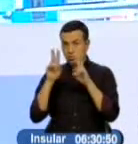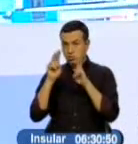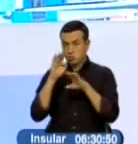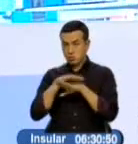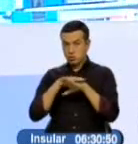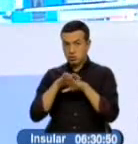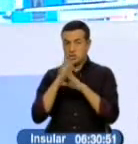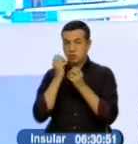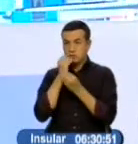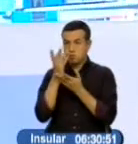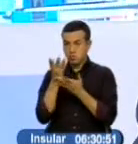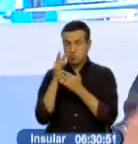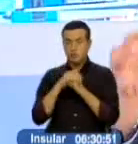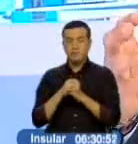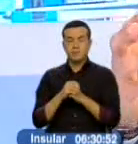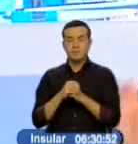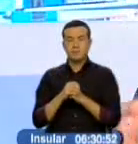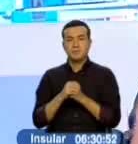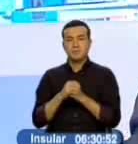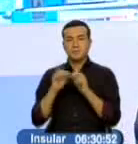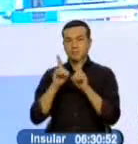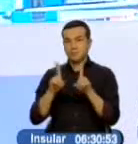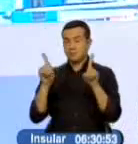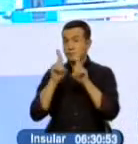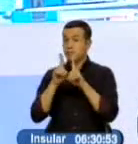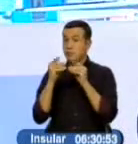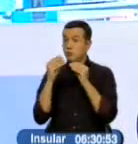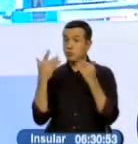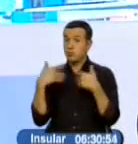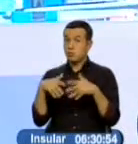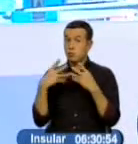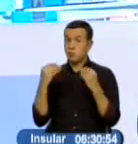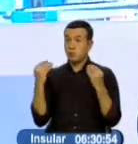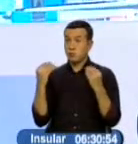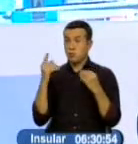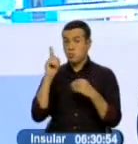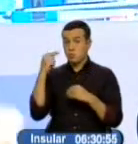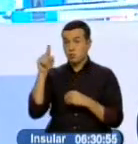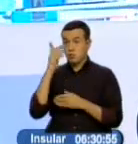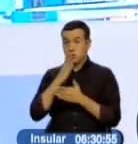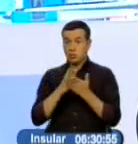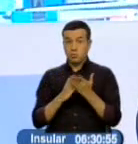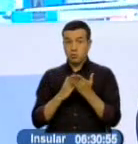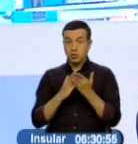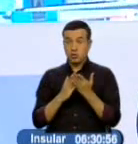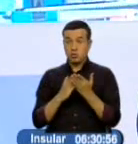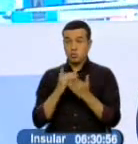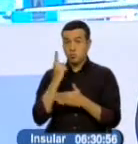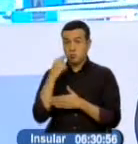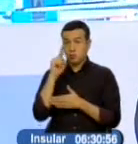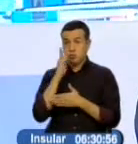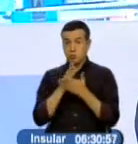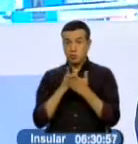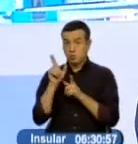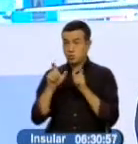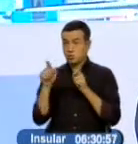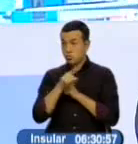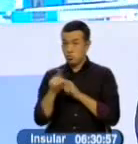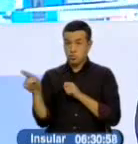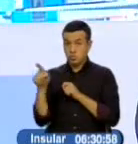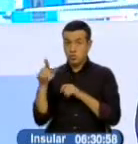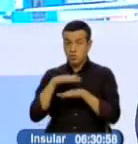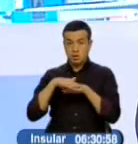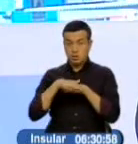este dato que yo te daba de esta cifra tan fuerte, digamos, de que 1,5 millones de ecuatorianos no han terminado